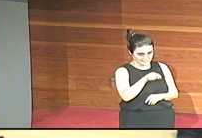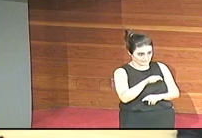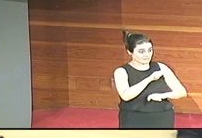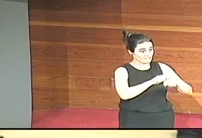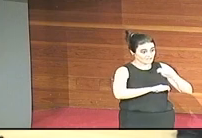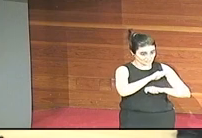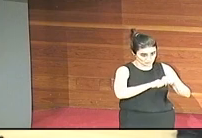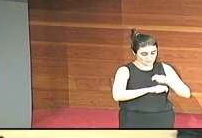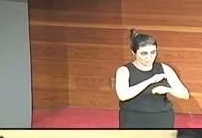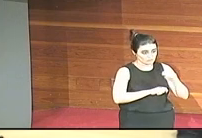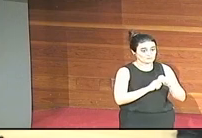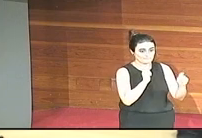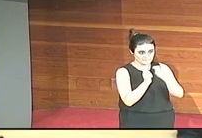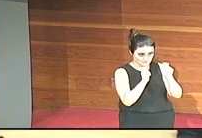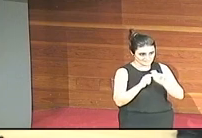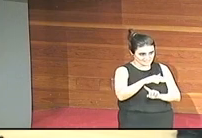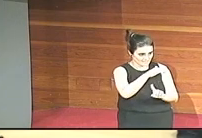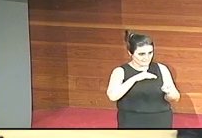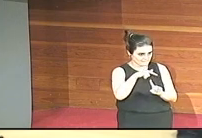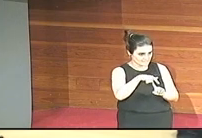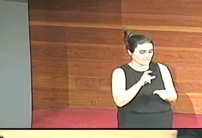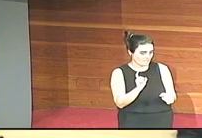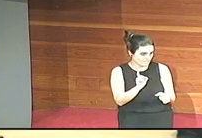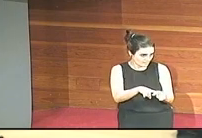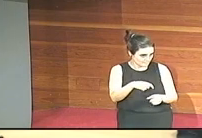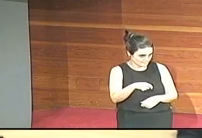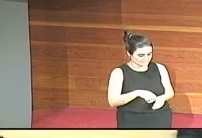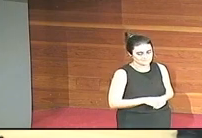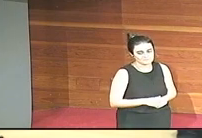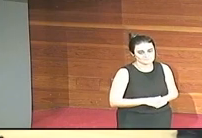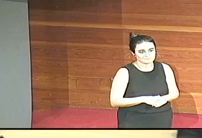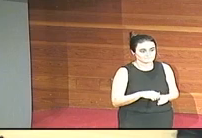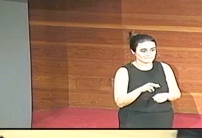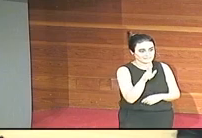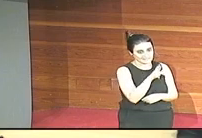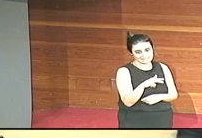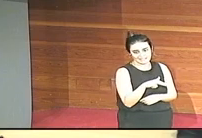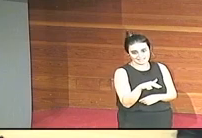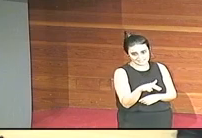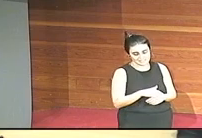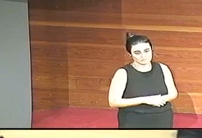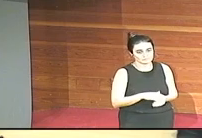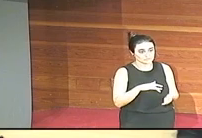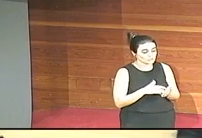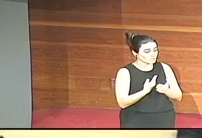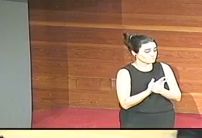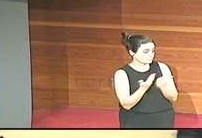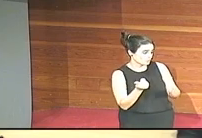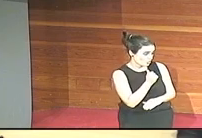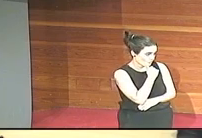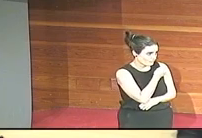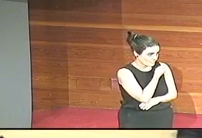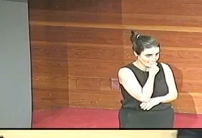presidente a elevada decía que maría es colaboradora freelance del confidencial y también